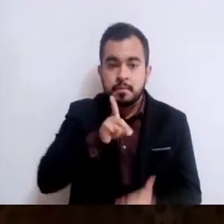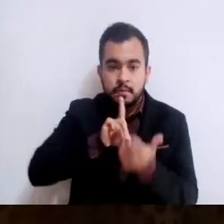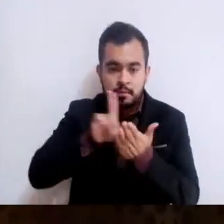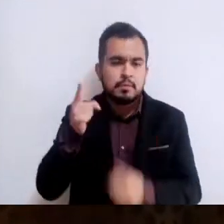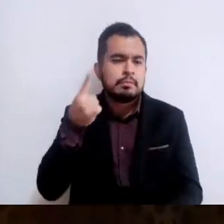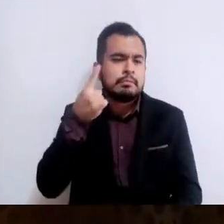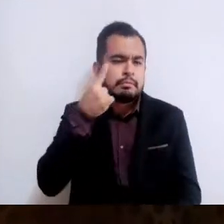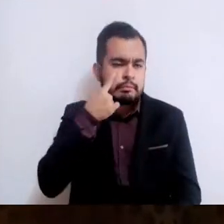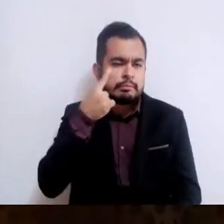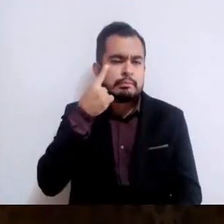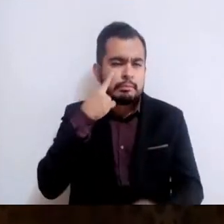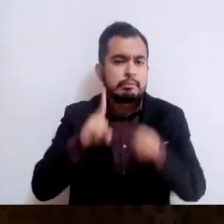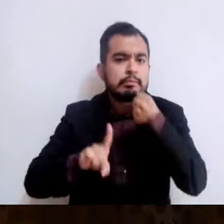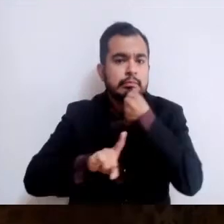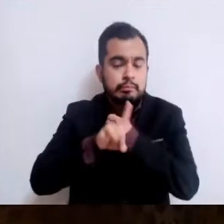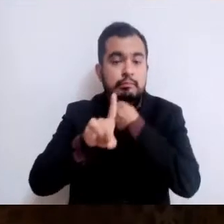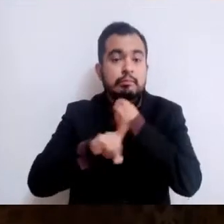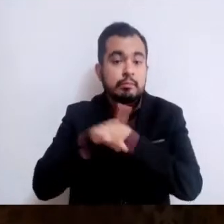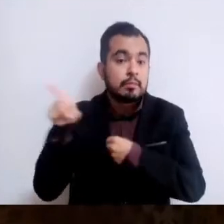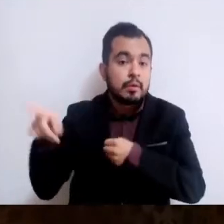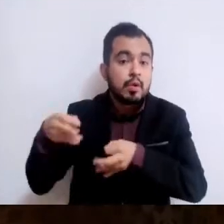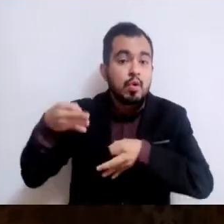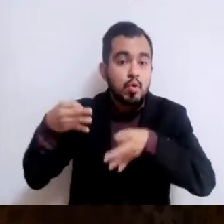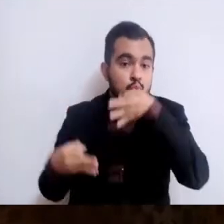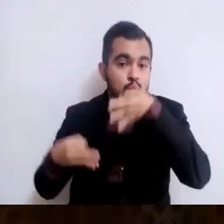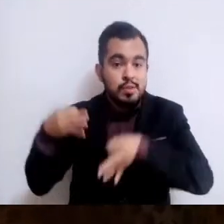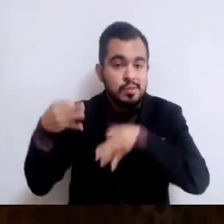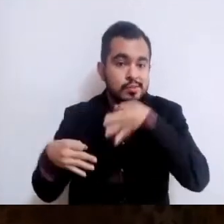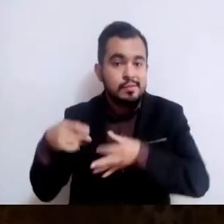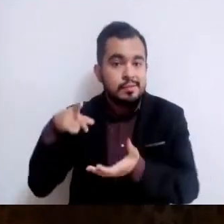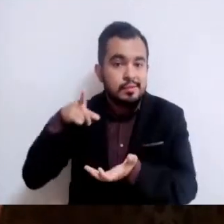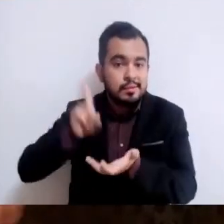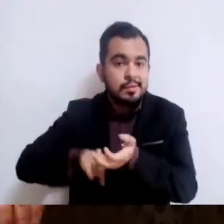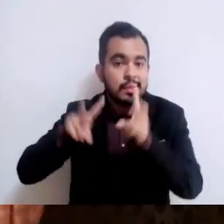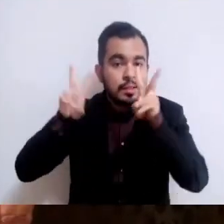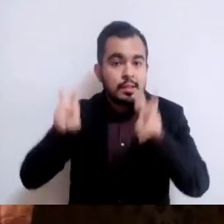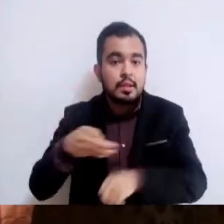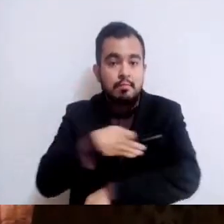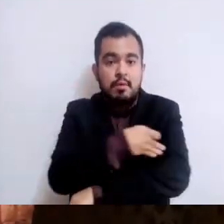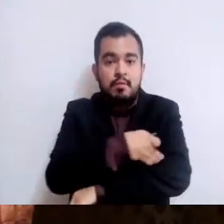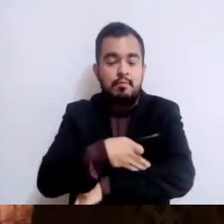los procesos judiciales en materia familiar, mayormente en